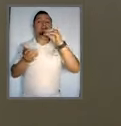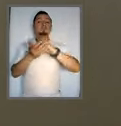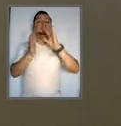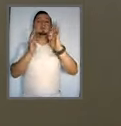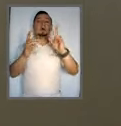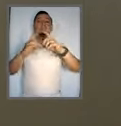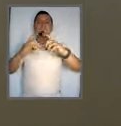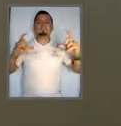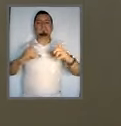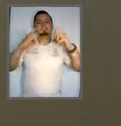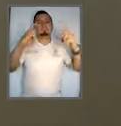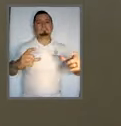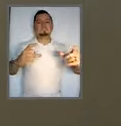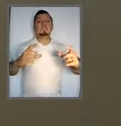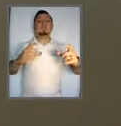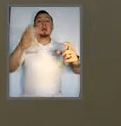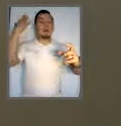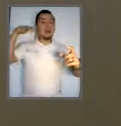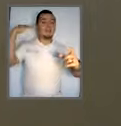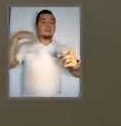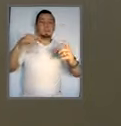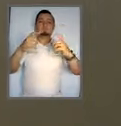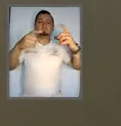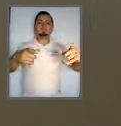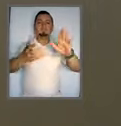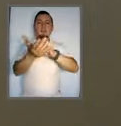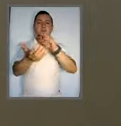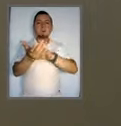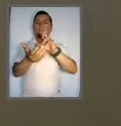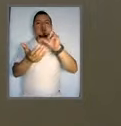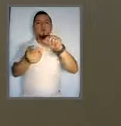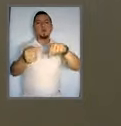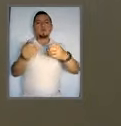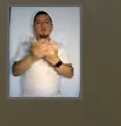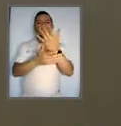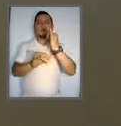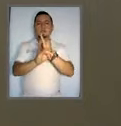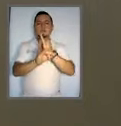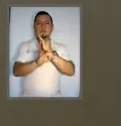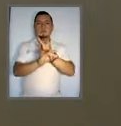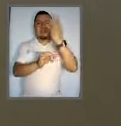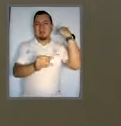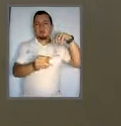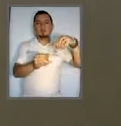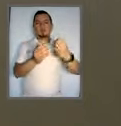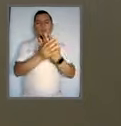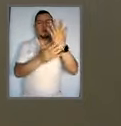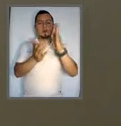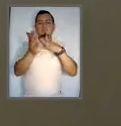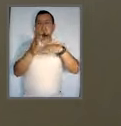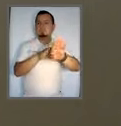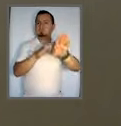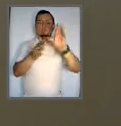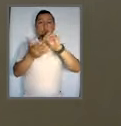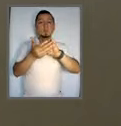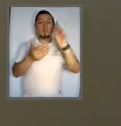boletas y certificados en línea, completamente digitales e igual de válidos que los impresos. Aquí, en el caso de la